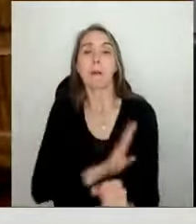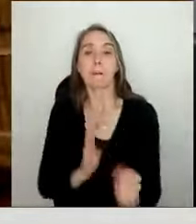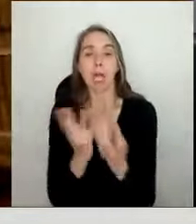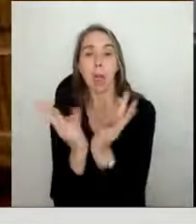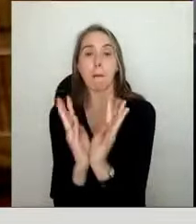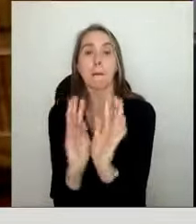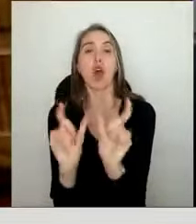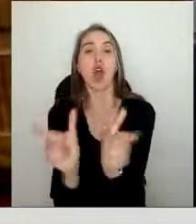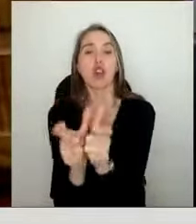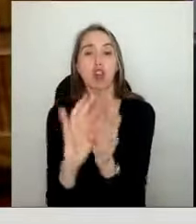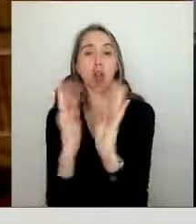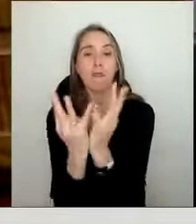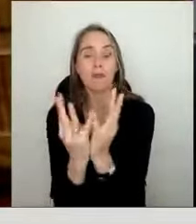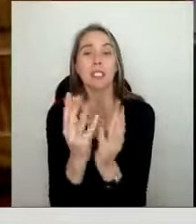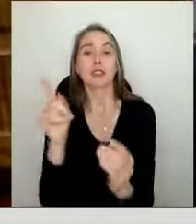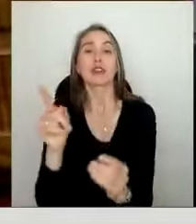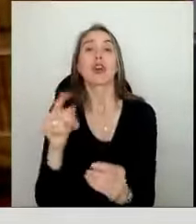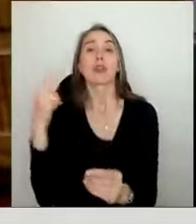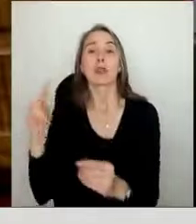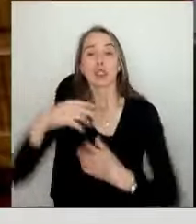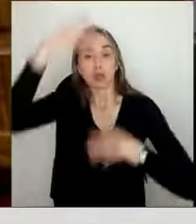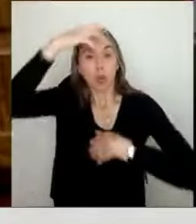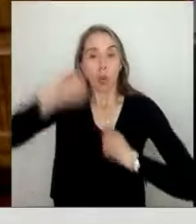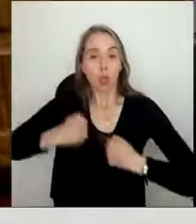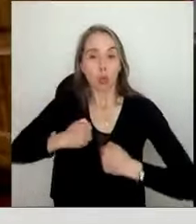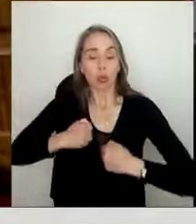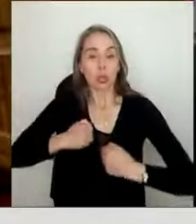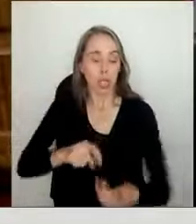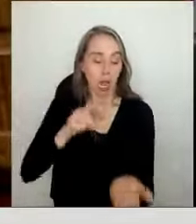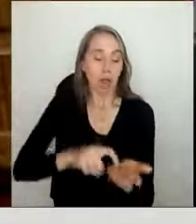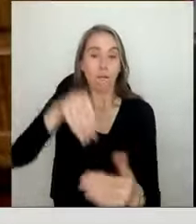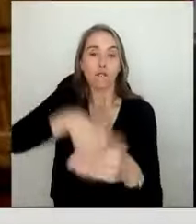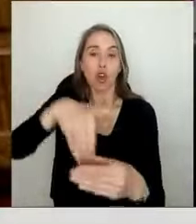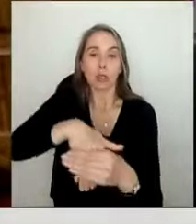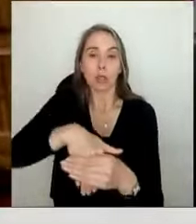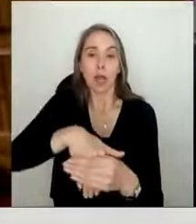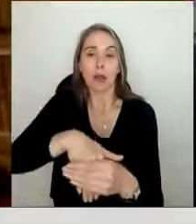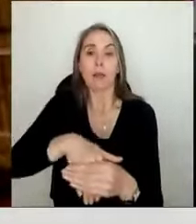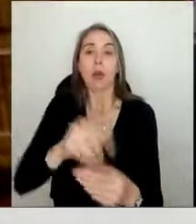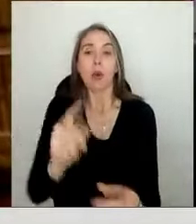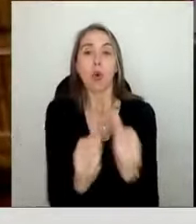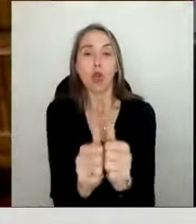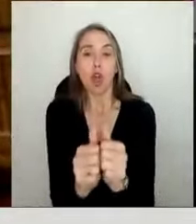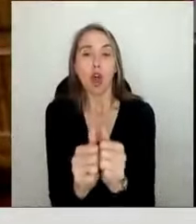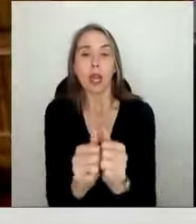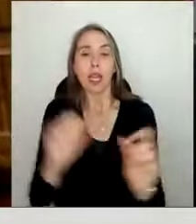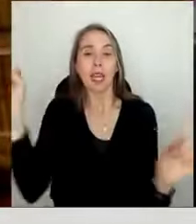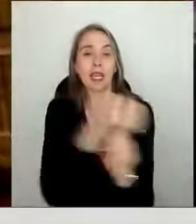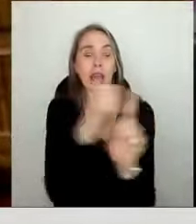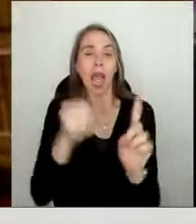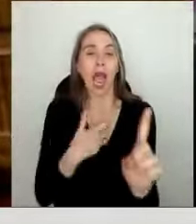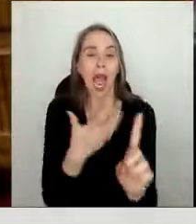desde la ducha y que justificaban las agresiones sufridas por uno de esos colegas entre varias